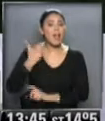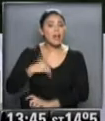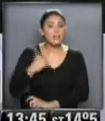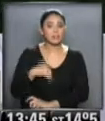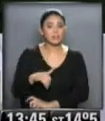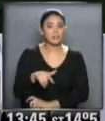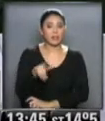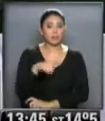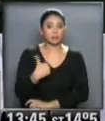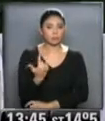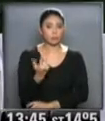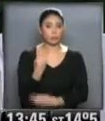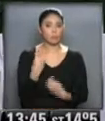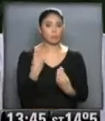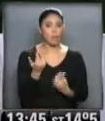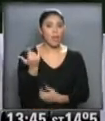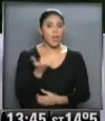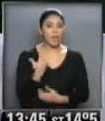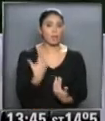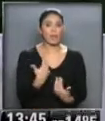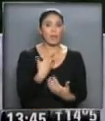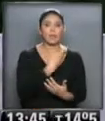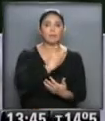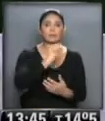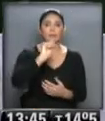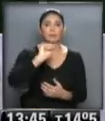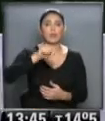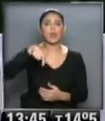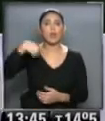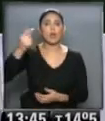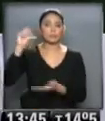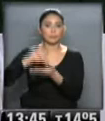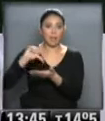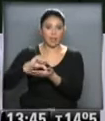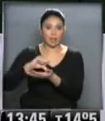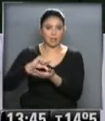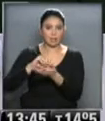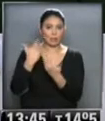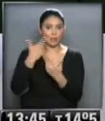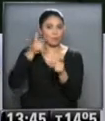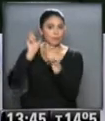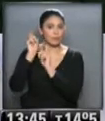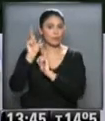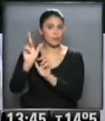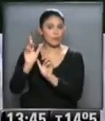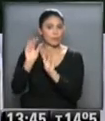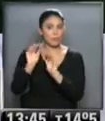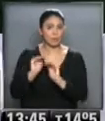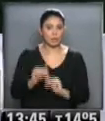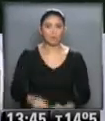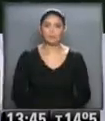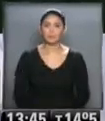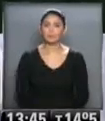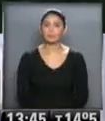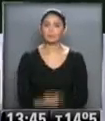manera para trasladar al territorio del hermano país la misma experiencia, ¿no? Sí, bueno, tenemos un